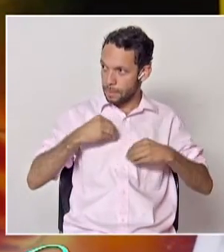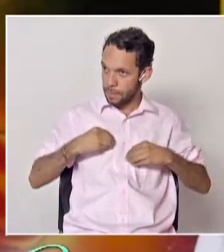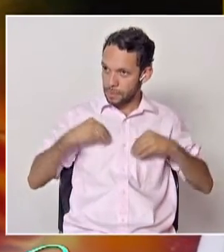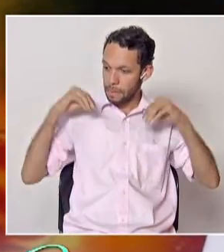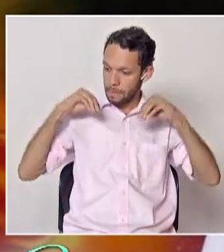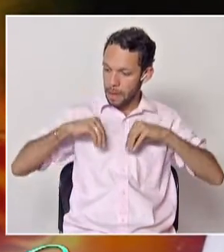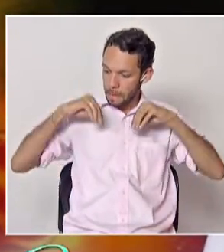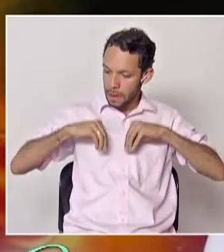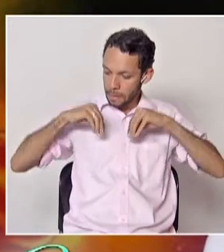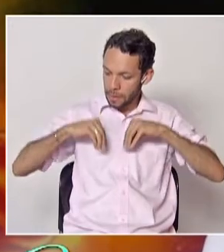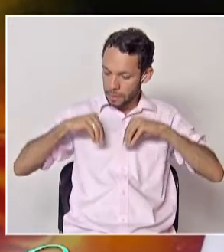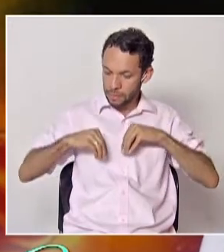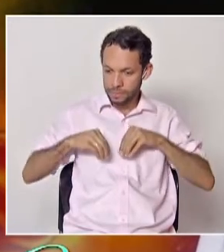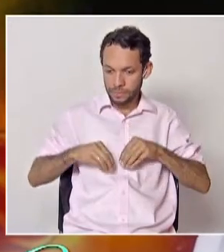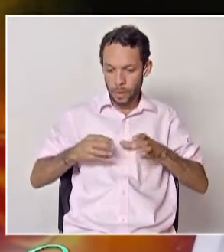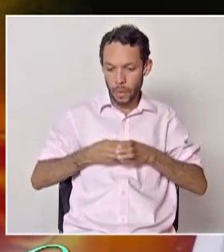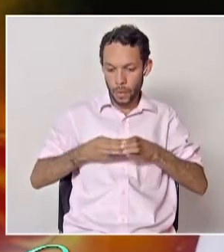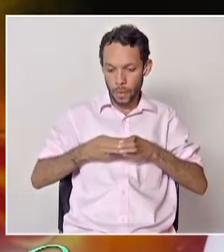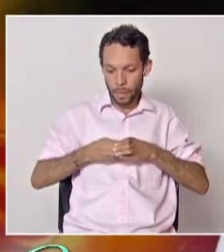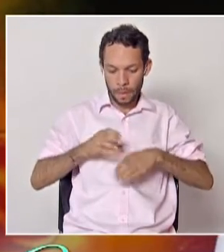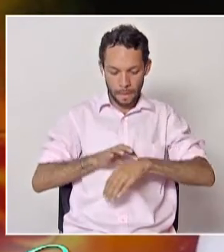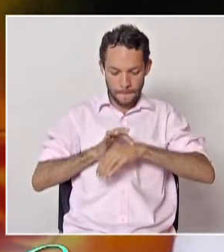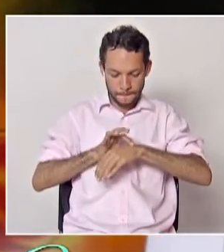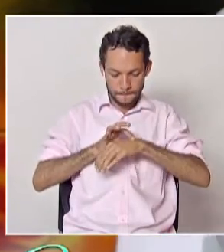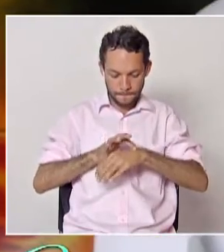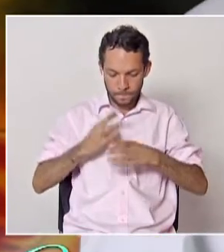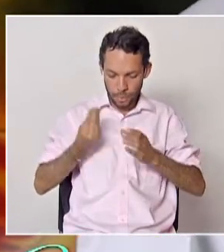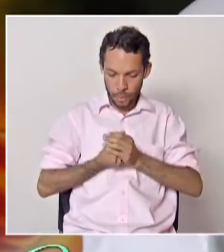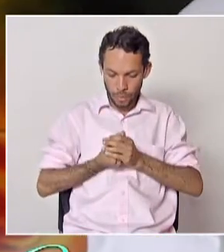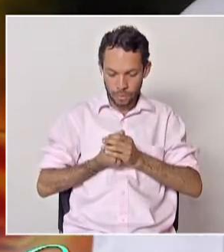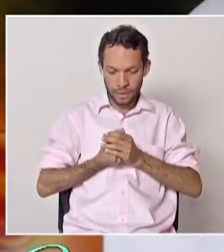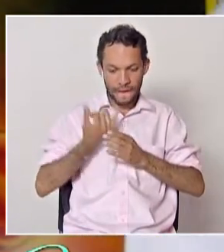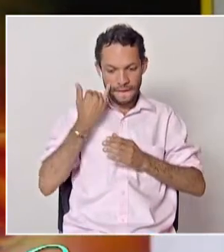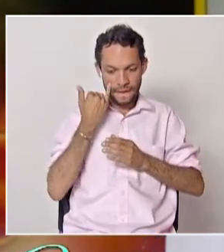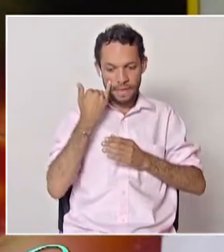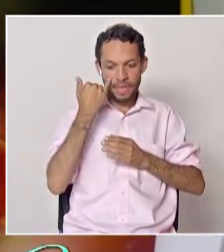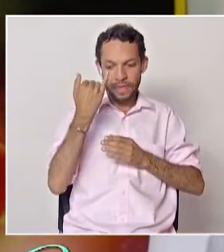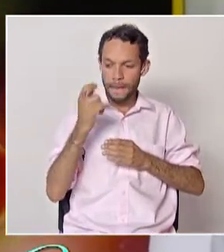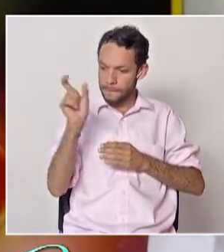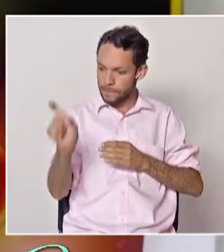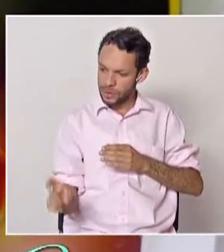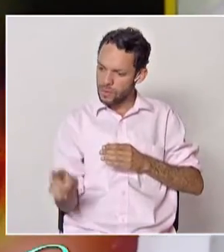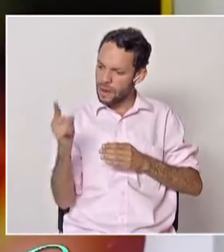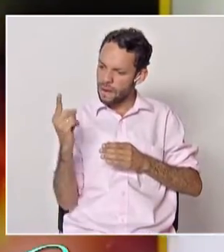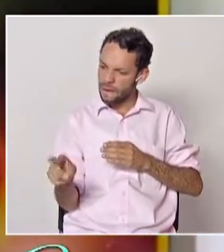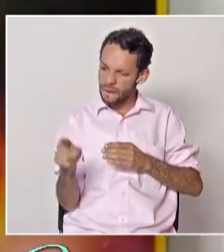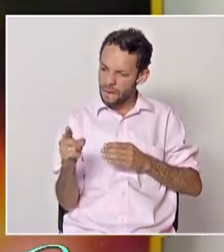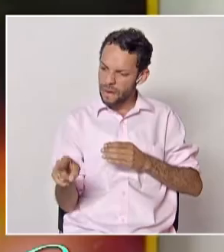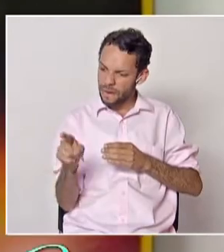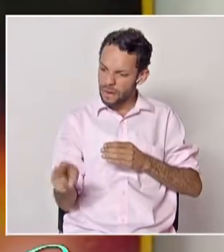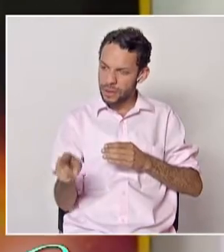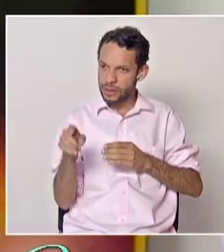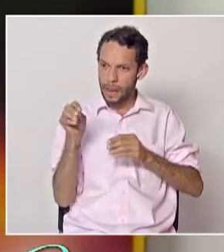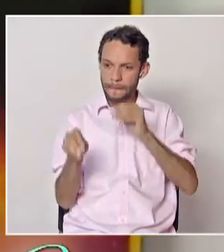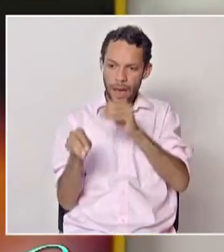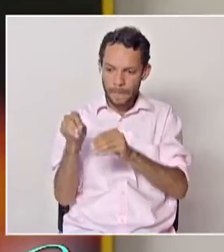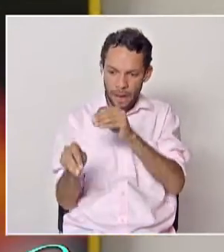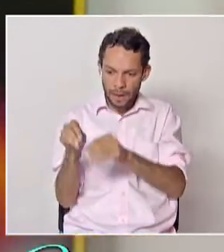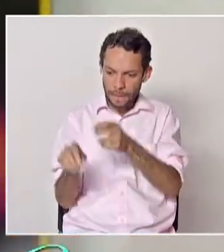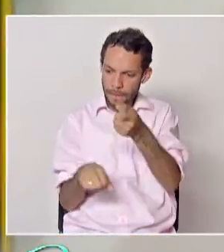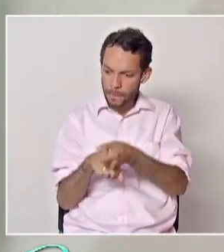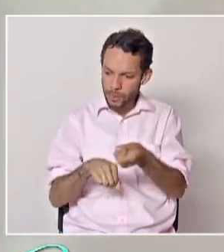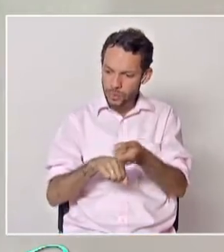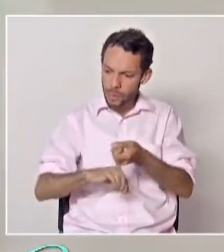toda esa evaluación de un grupo de médicos para uno poder decir qué es lo que tiene el paciente. ¿Cuáles son esas maniobras, Raúl?